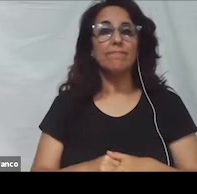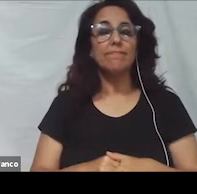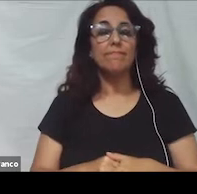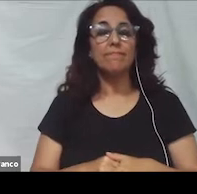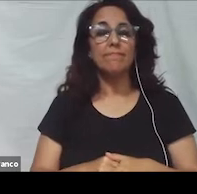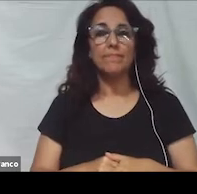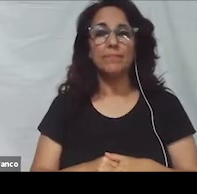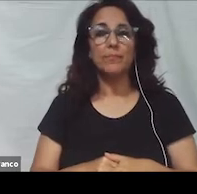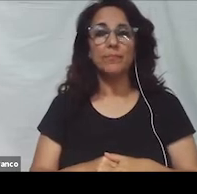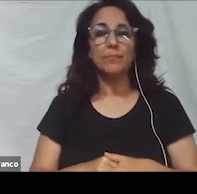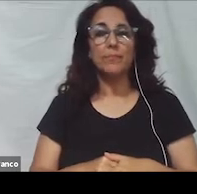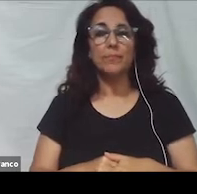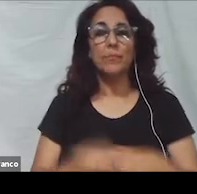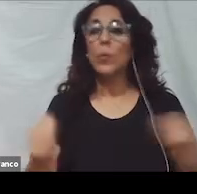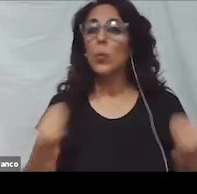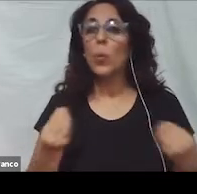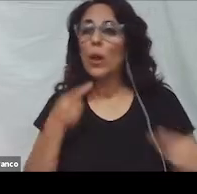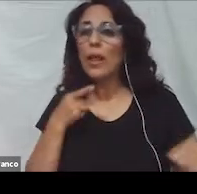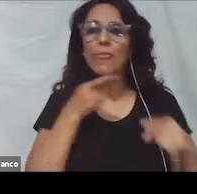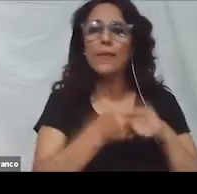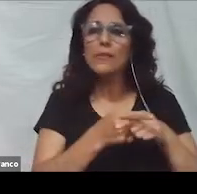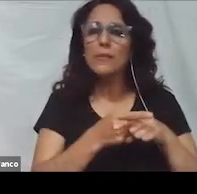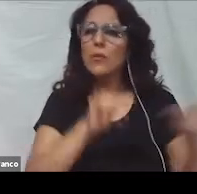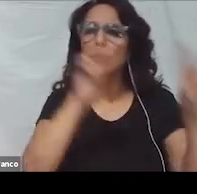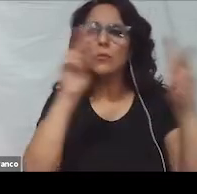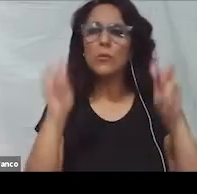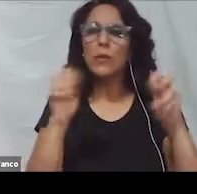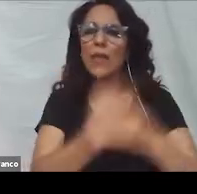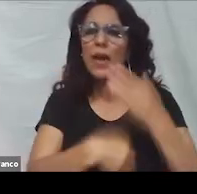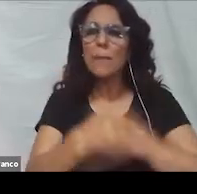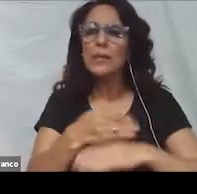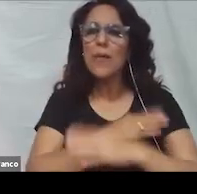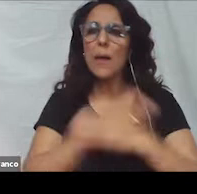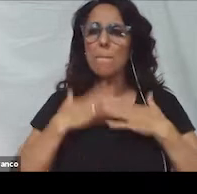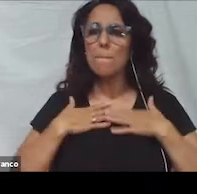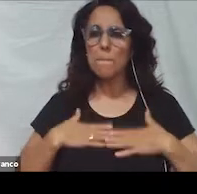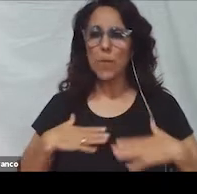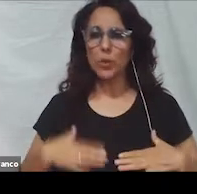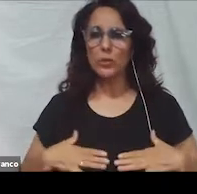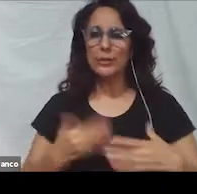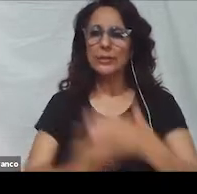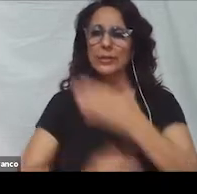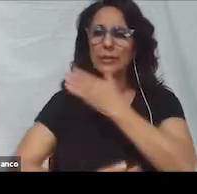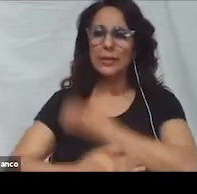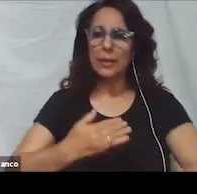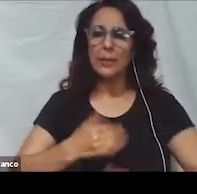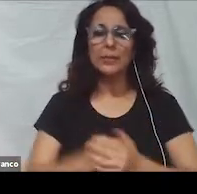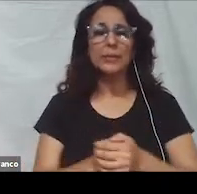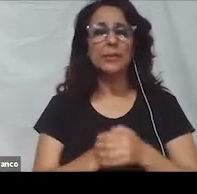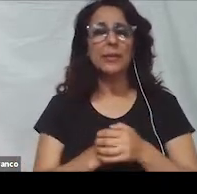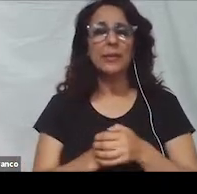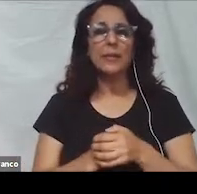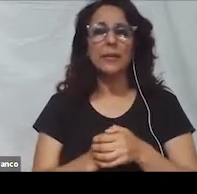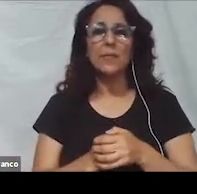Bueno, ¿y cuáles son los desafíos en cuanto a una discapacidad motriz? Bueno, puede ser que cueste